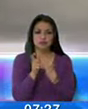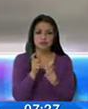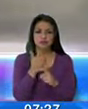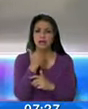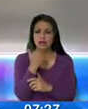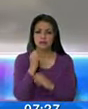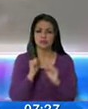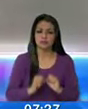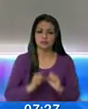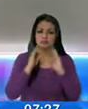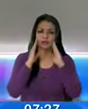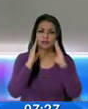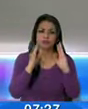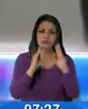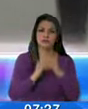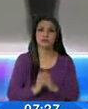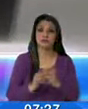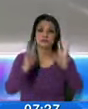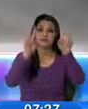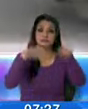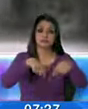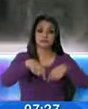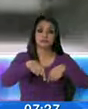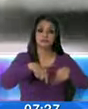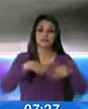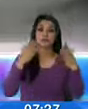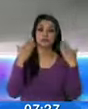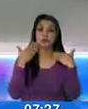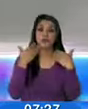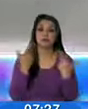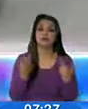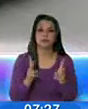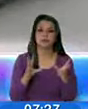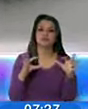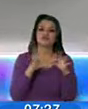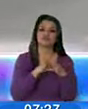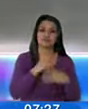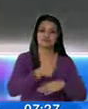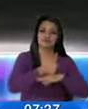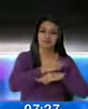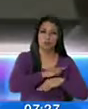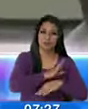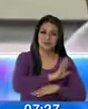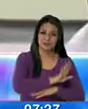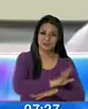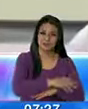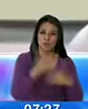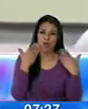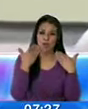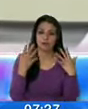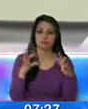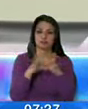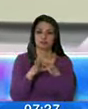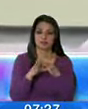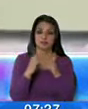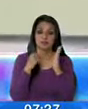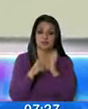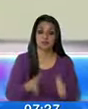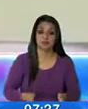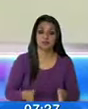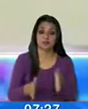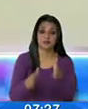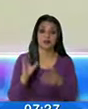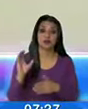Y específicamente en el tema tránsito en Guayaquil, trabajarán con la ATM. Básicamente en la vía La Costa vamos a